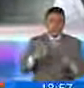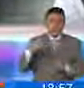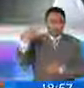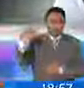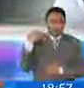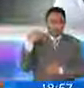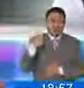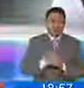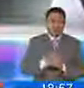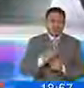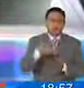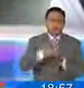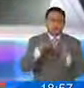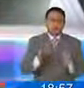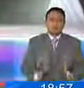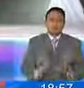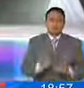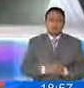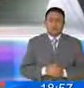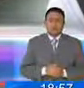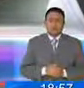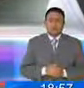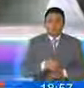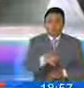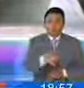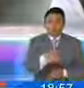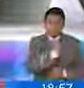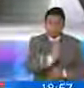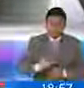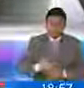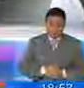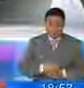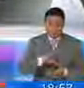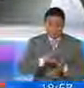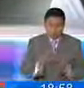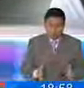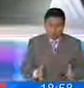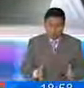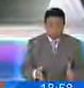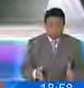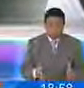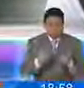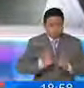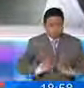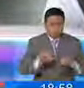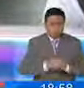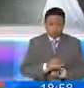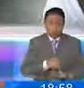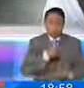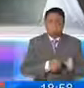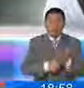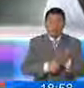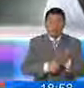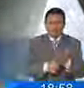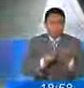los ciudadanos. Usted cuando es presidente no deja de ser ciudadano. Cuando es ministro no deja de ser